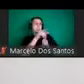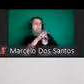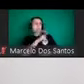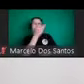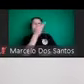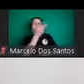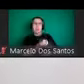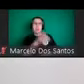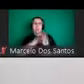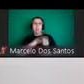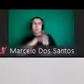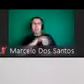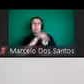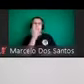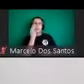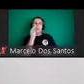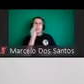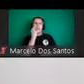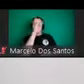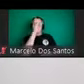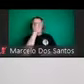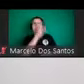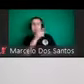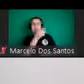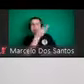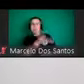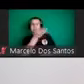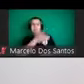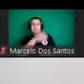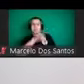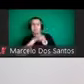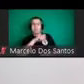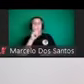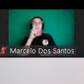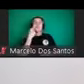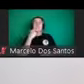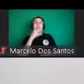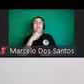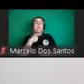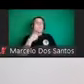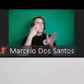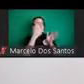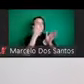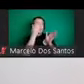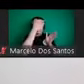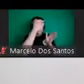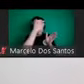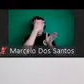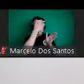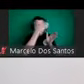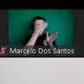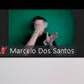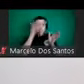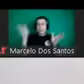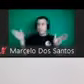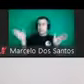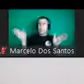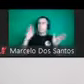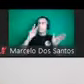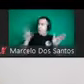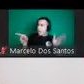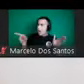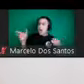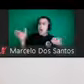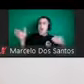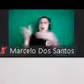está dificultando posiblemente la situación laboral o la situación